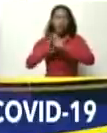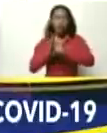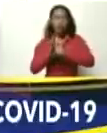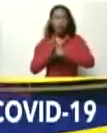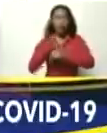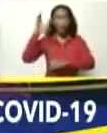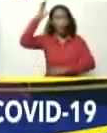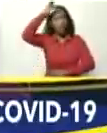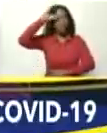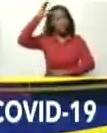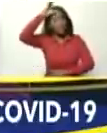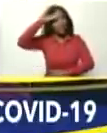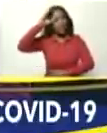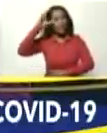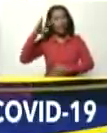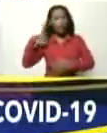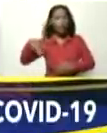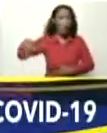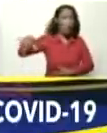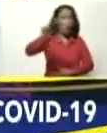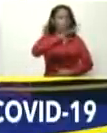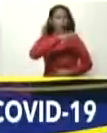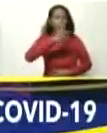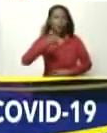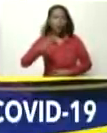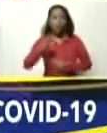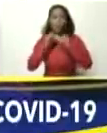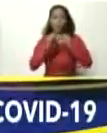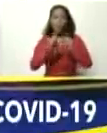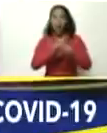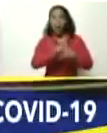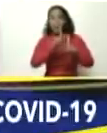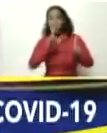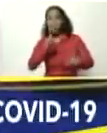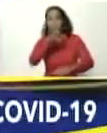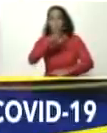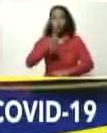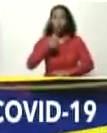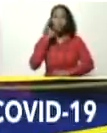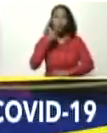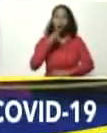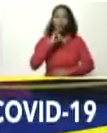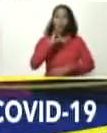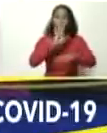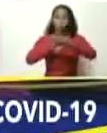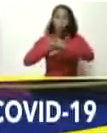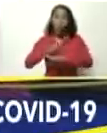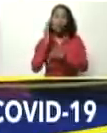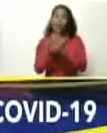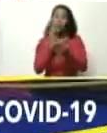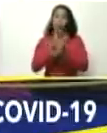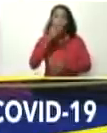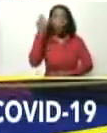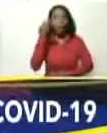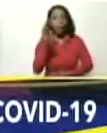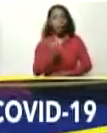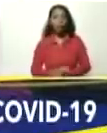la conciencia colectiva del pueblo, mantener a la gente bien informada, decirle siempre la verdad